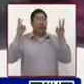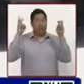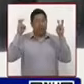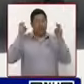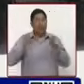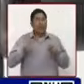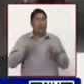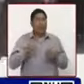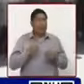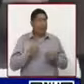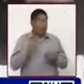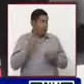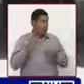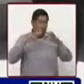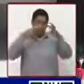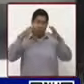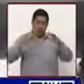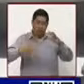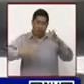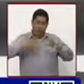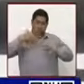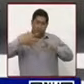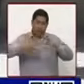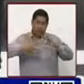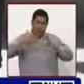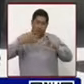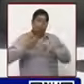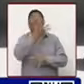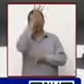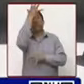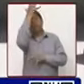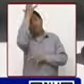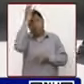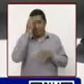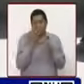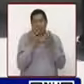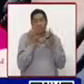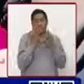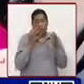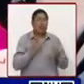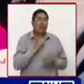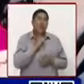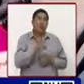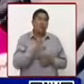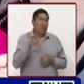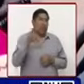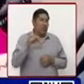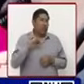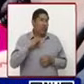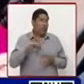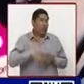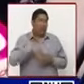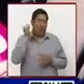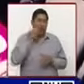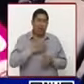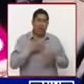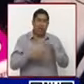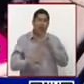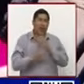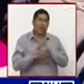Supuestamente sí se ha incendiado una de las ruletas y no estoy muy seguro yo porque estaba afuera aquí con mi